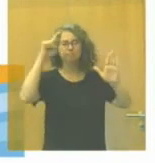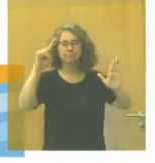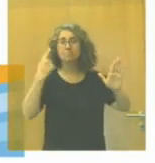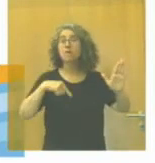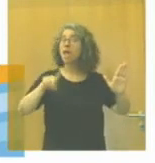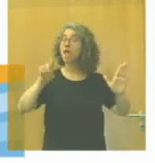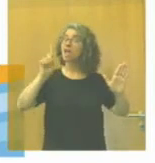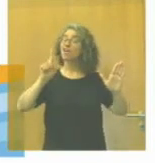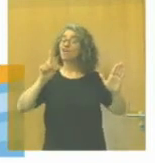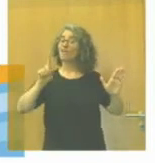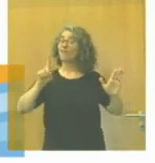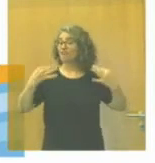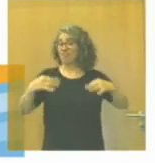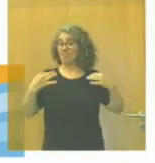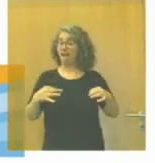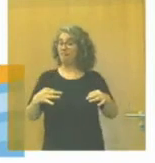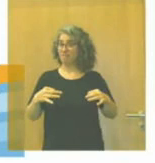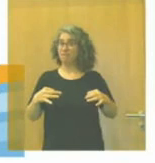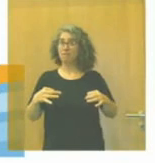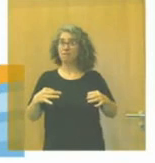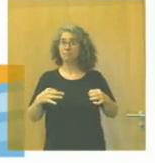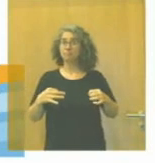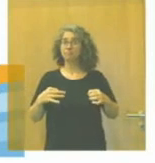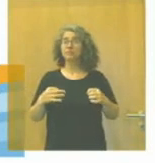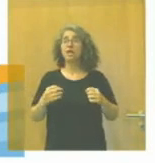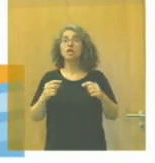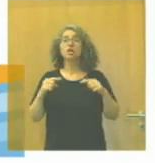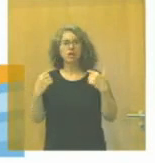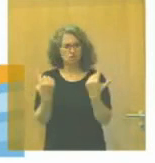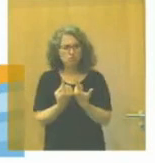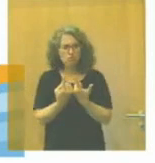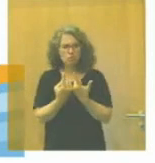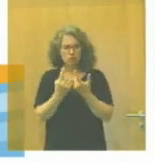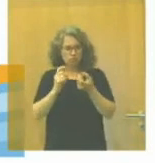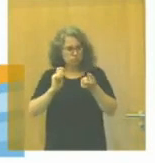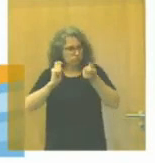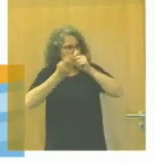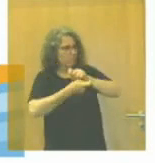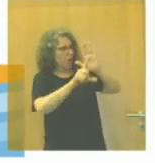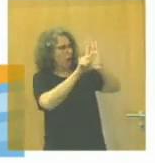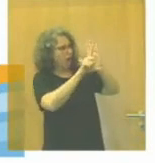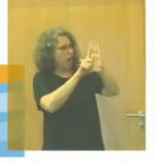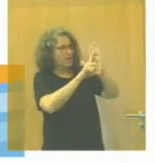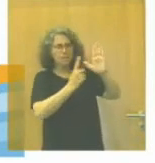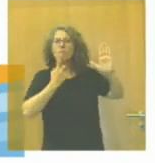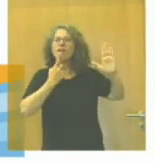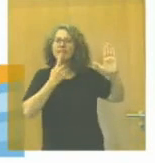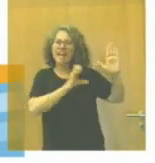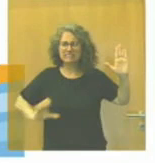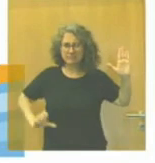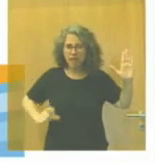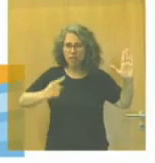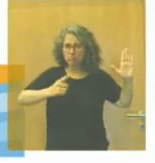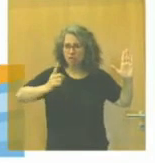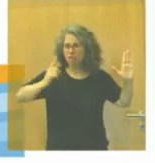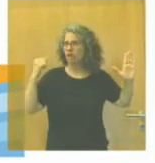Pero en particular, el hecho de que se haya transformado esta ley en una política de Estado, que implica